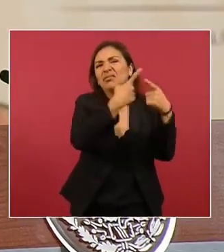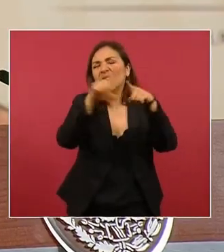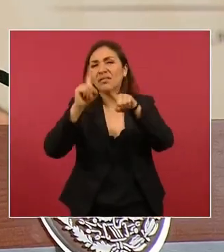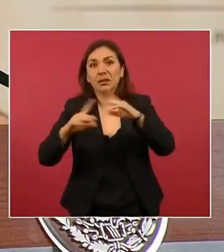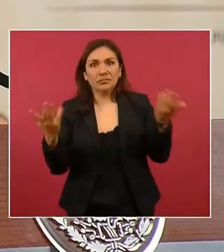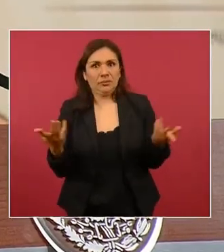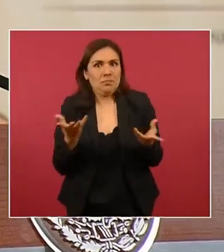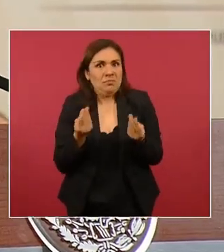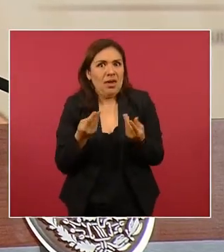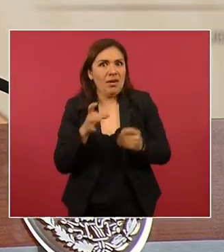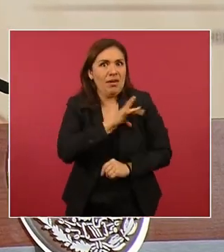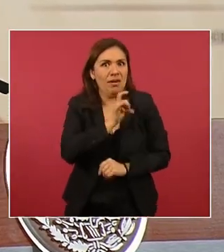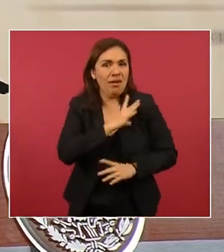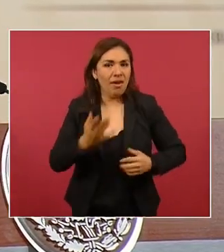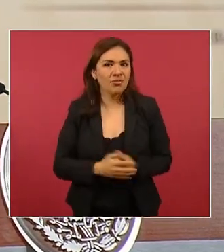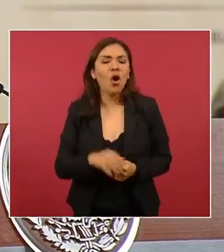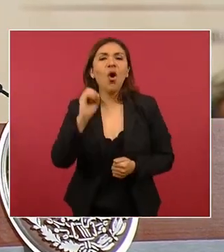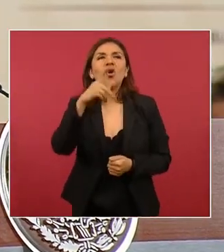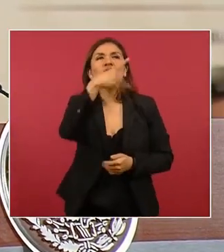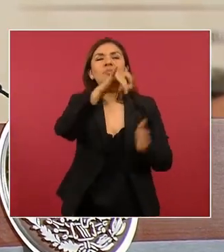del New York Times,